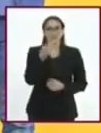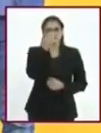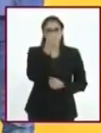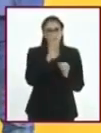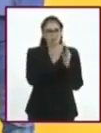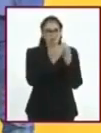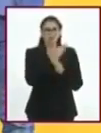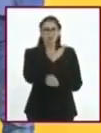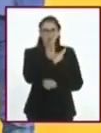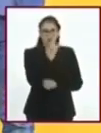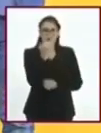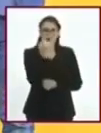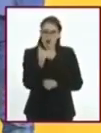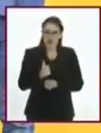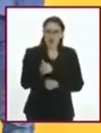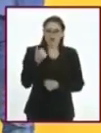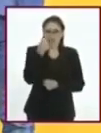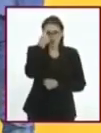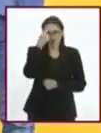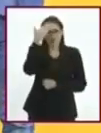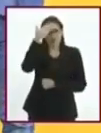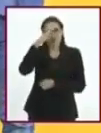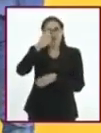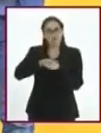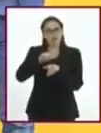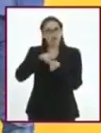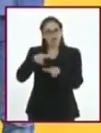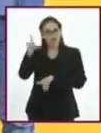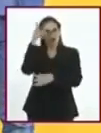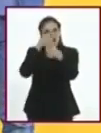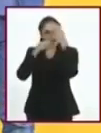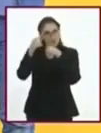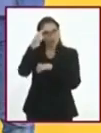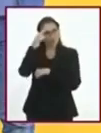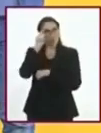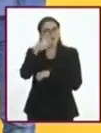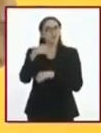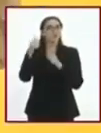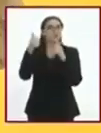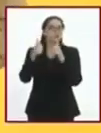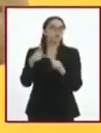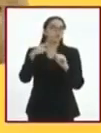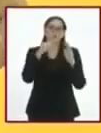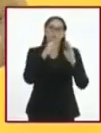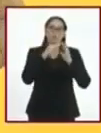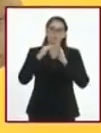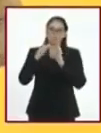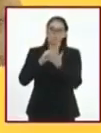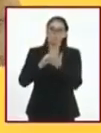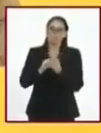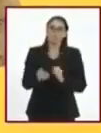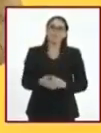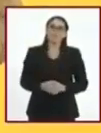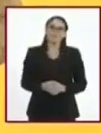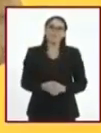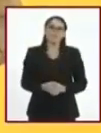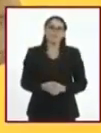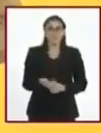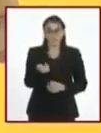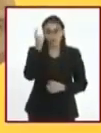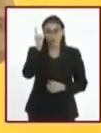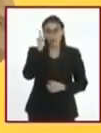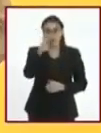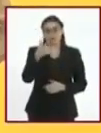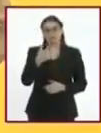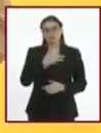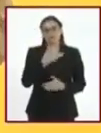a los contenidos de las materias y áreas de segundo grado desde sus hogares. Esperamos que se encuentren muy bien y